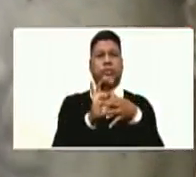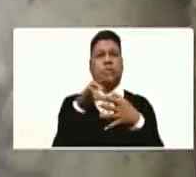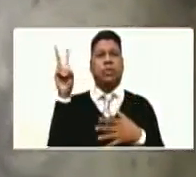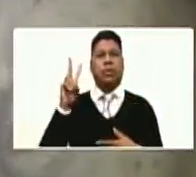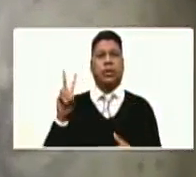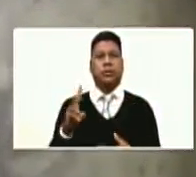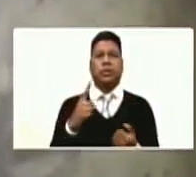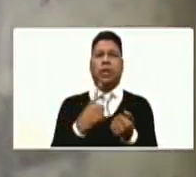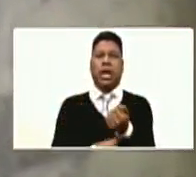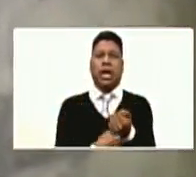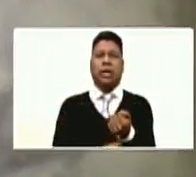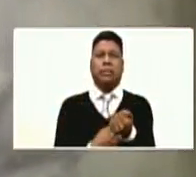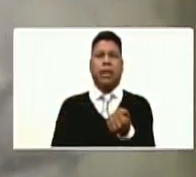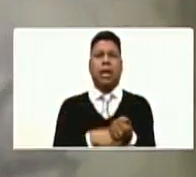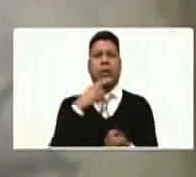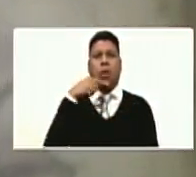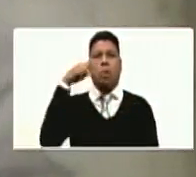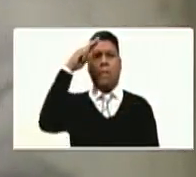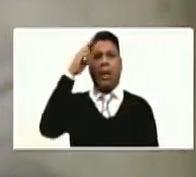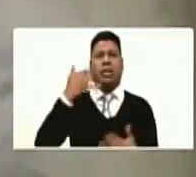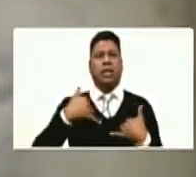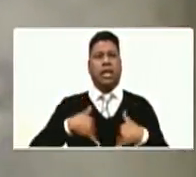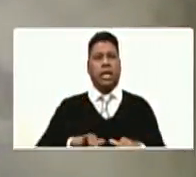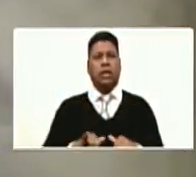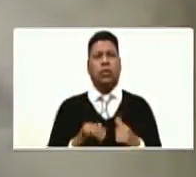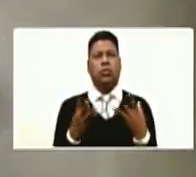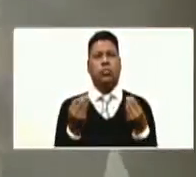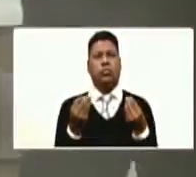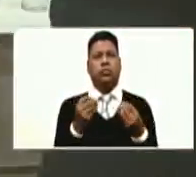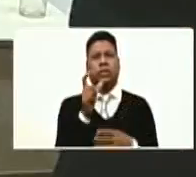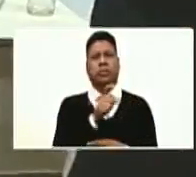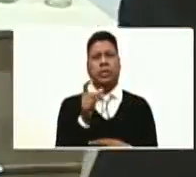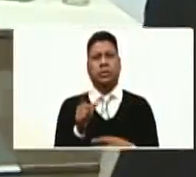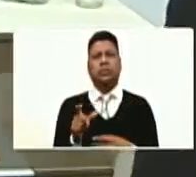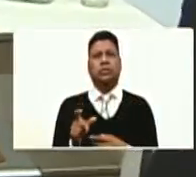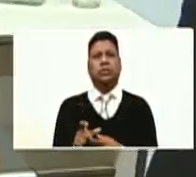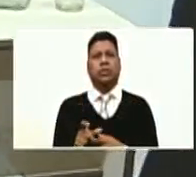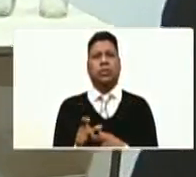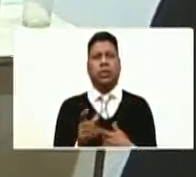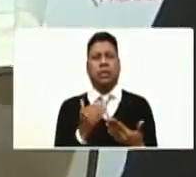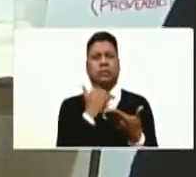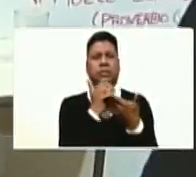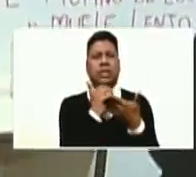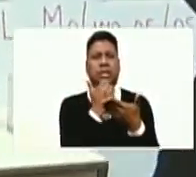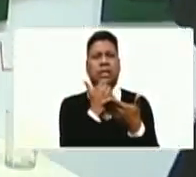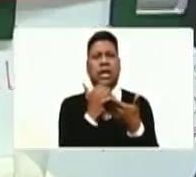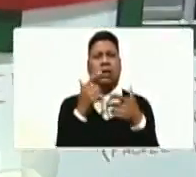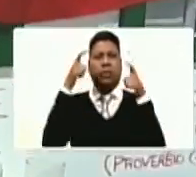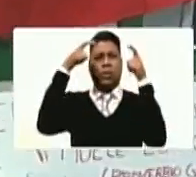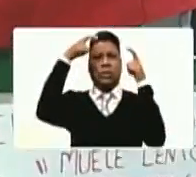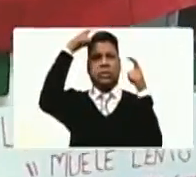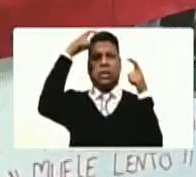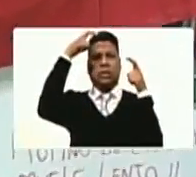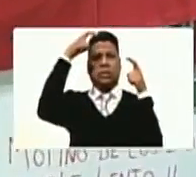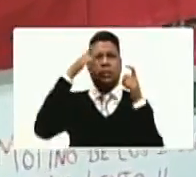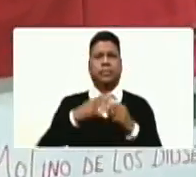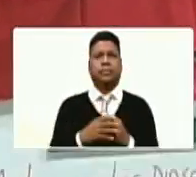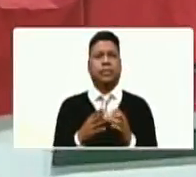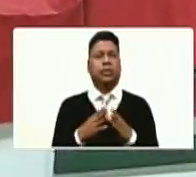amigos, hermanos, padres, hijas del comandante Hugo Chávez, quienes junto al pueblo que durante todo el día ha venido